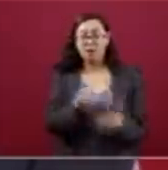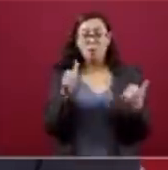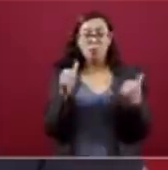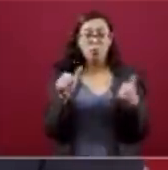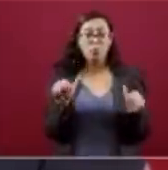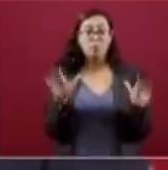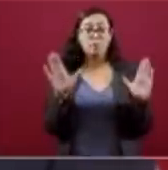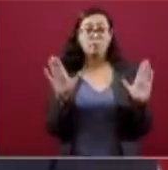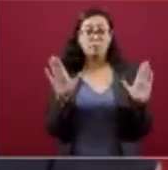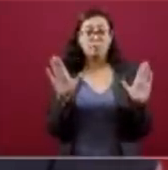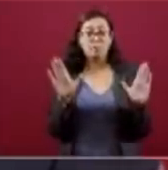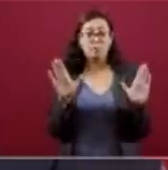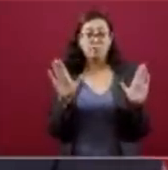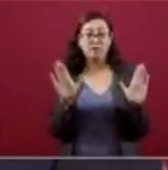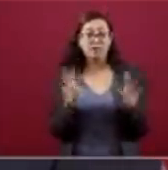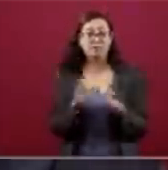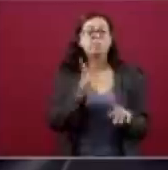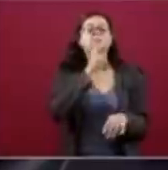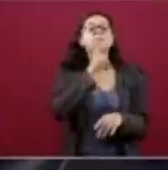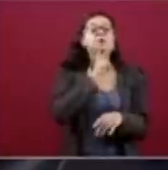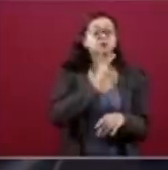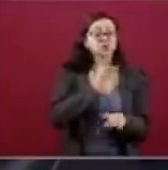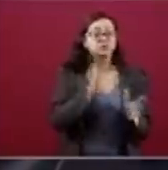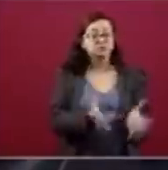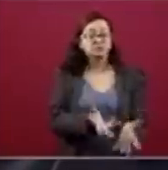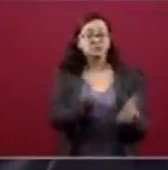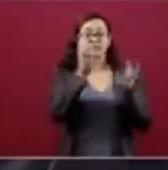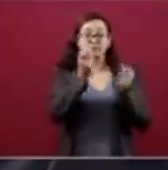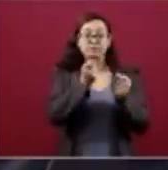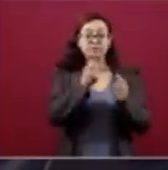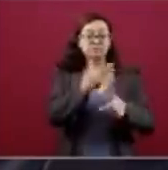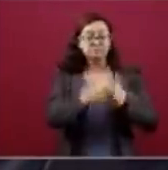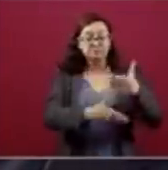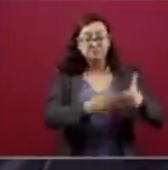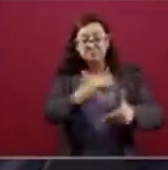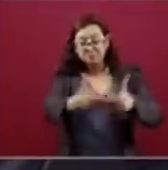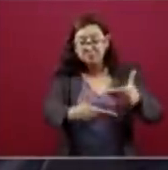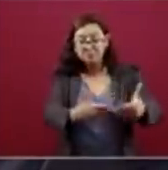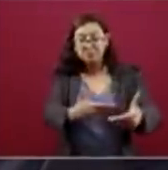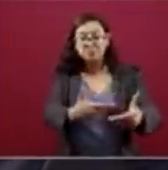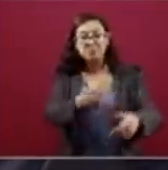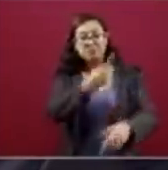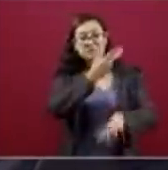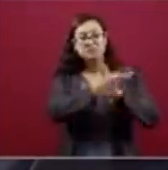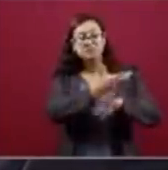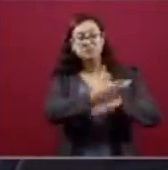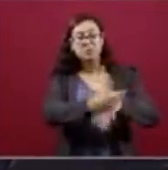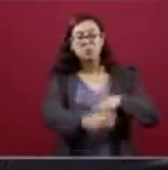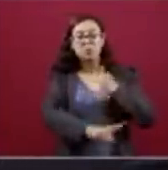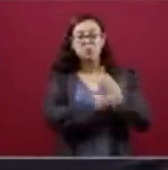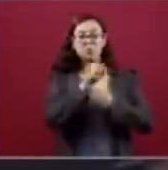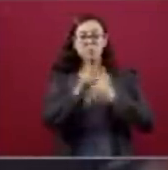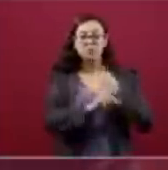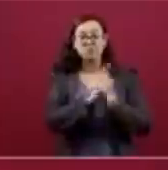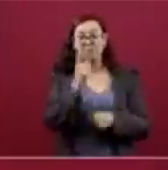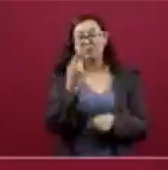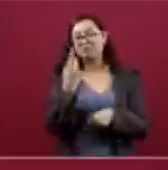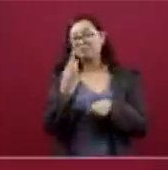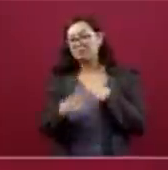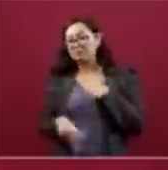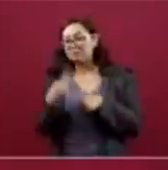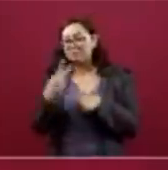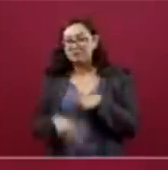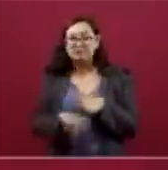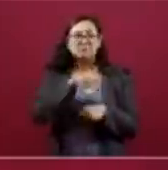como ya se había dado la expropiación, íbamos a tener problema con el gobierno de Estados Unidos y había riesgos